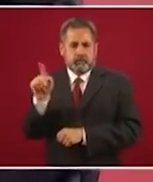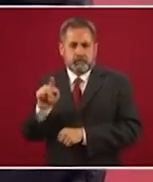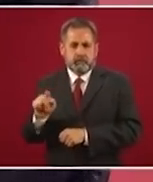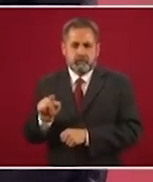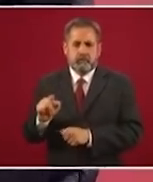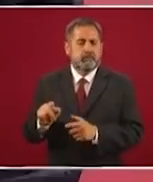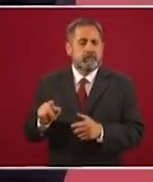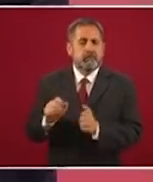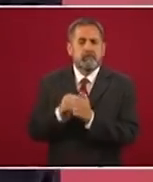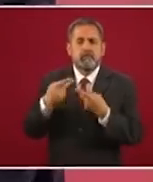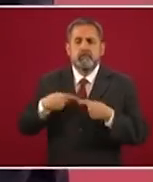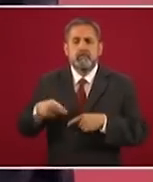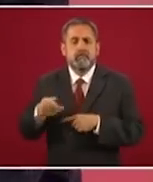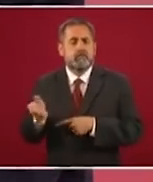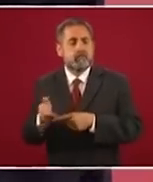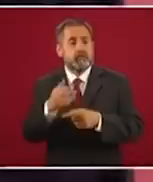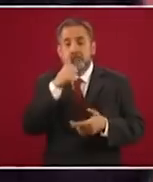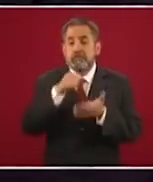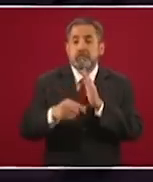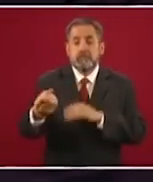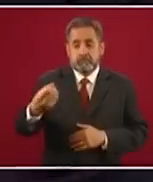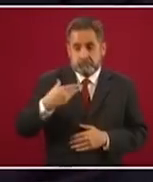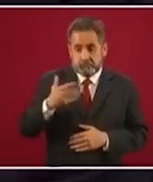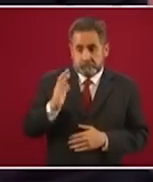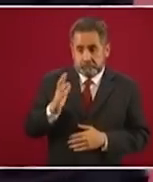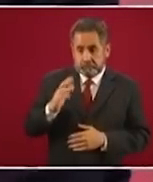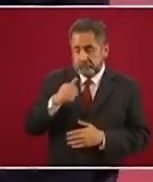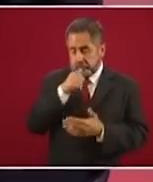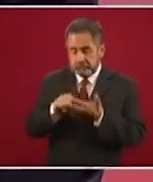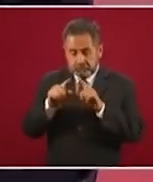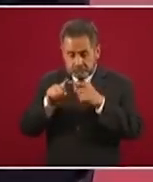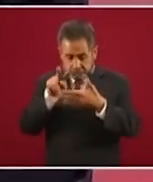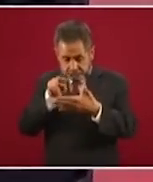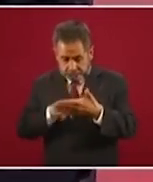Con los billeteros, ya me mandaron una carta,